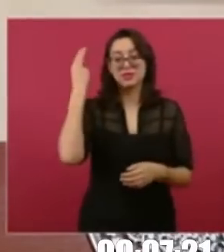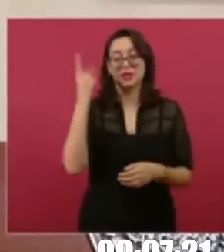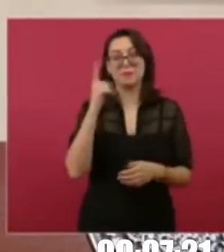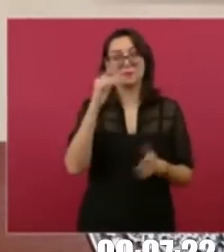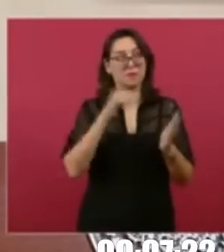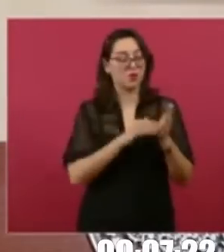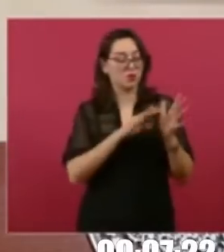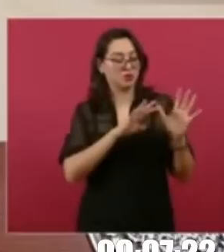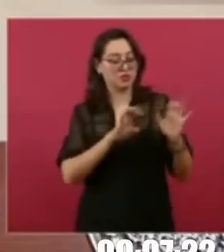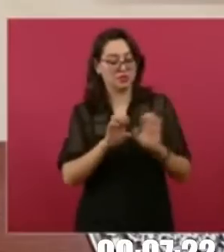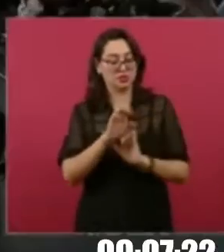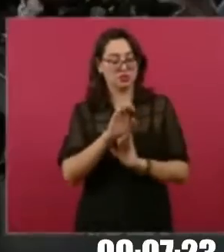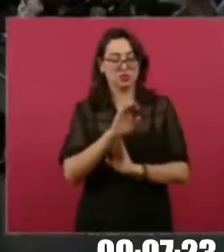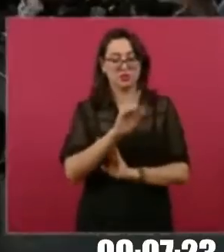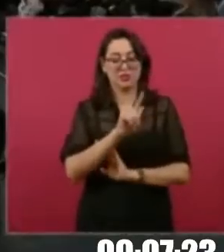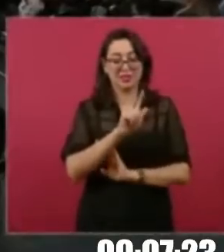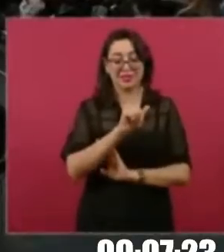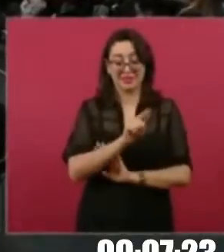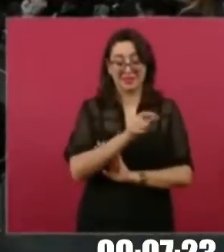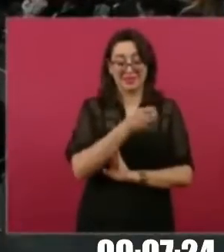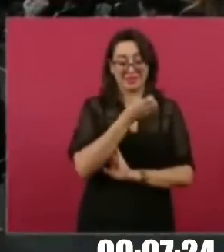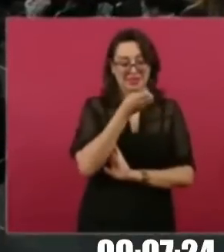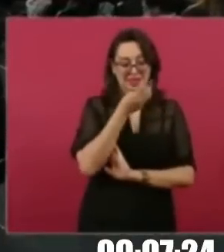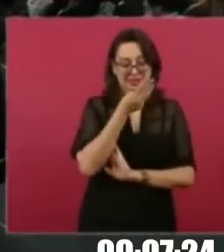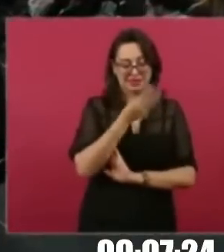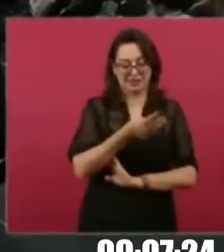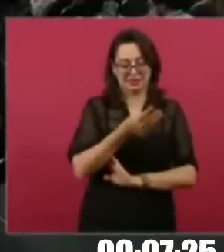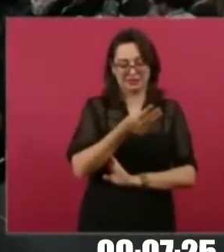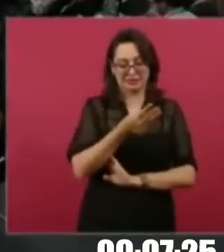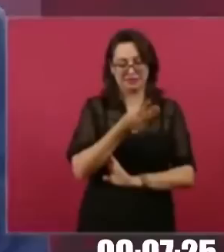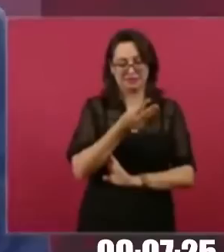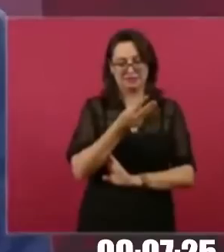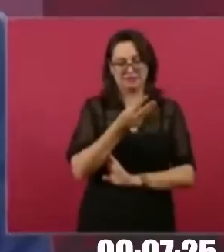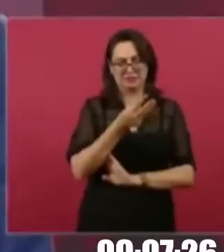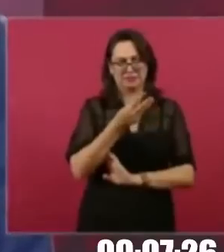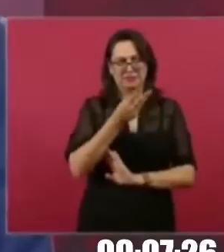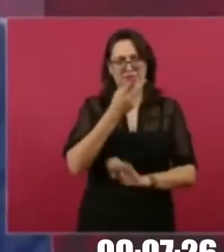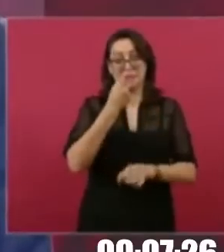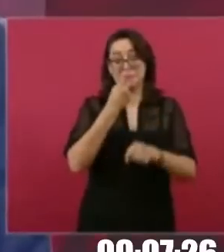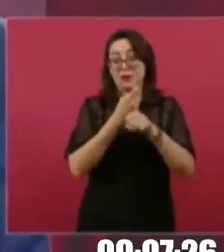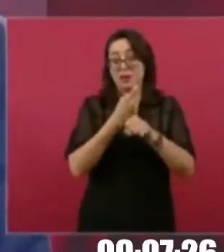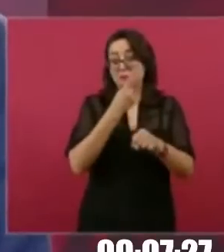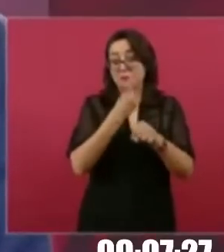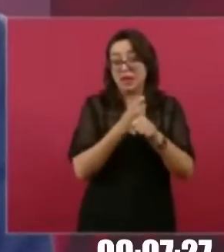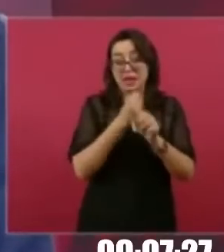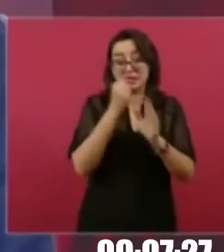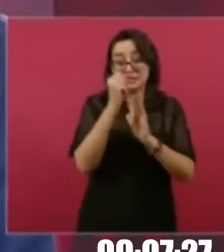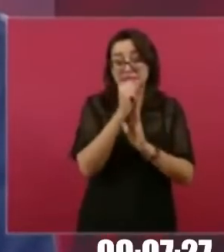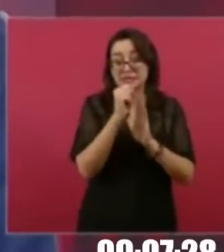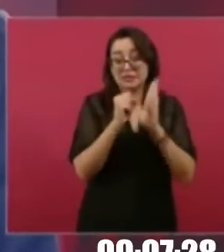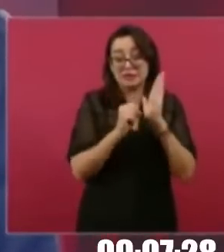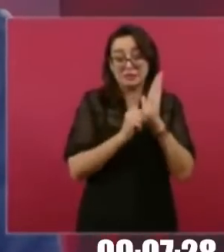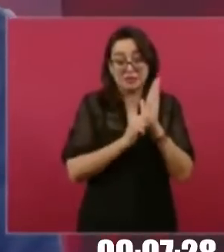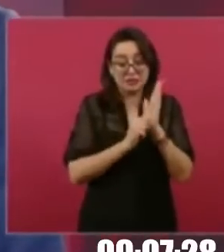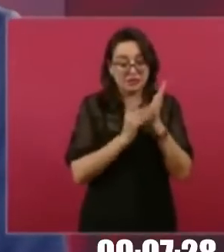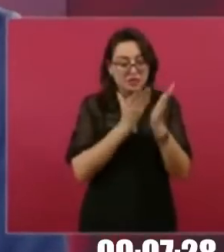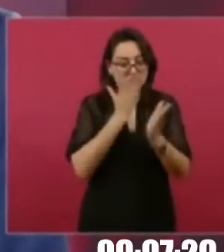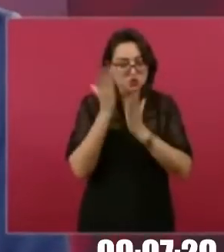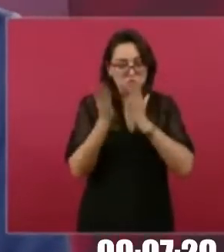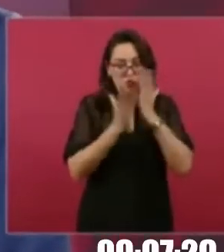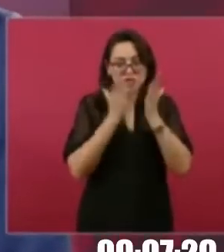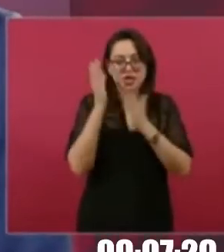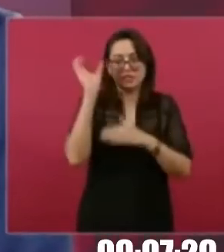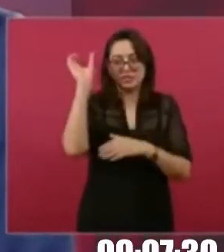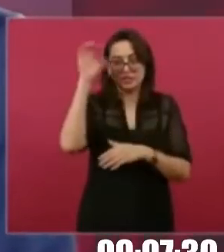y en el primero segundo semestre primer semestre de ciencia política analizamos